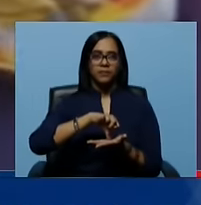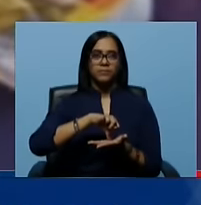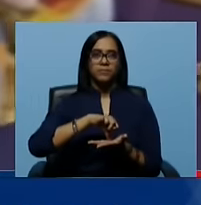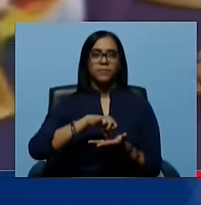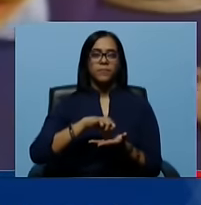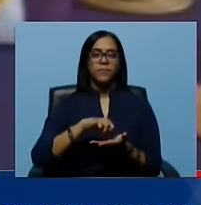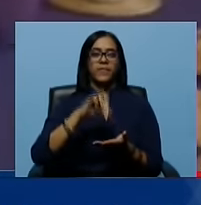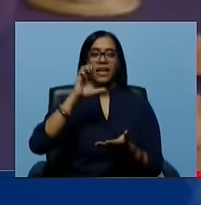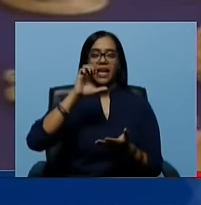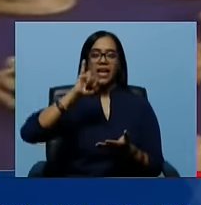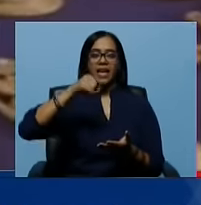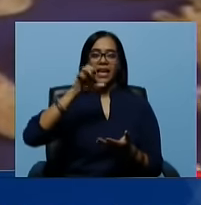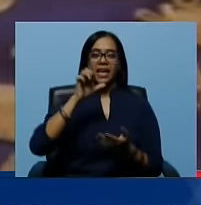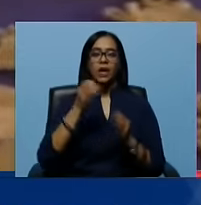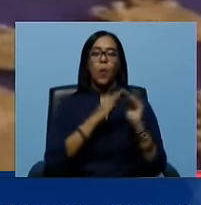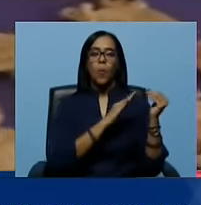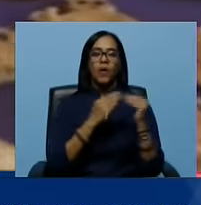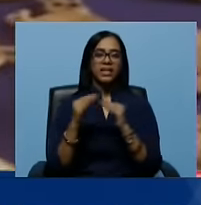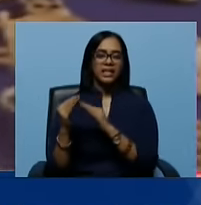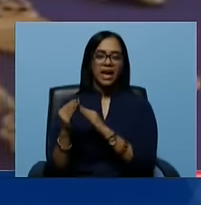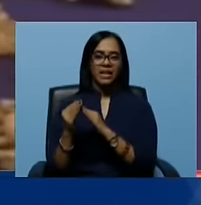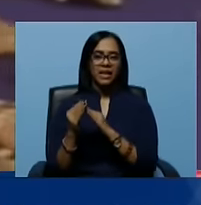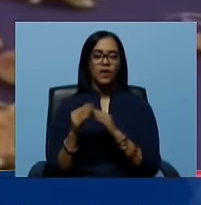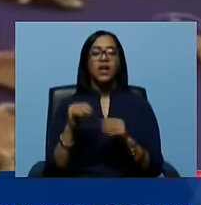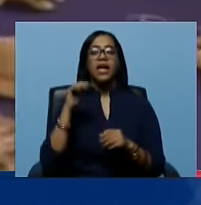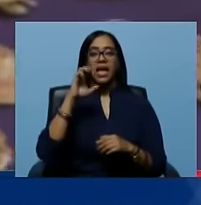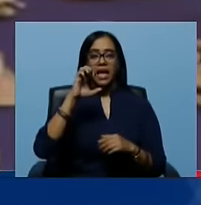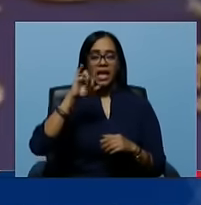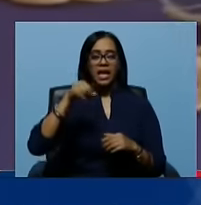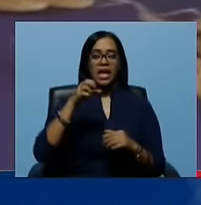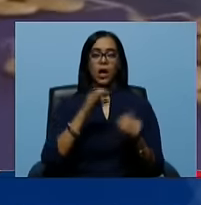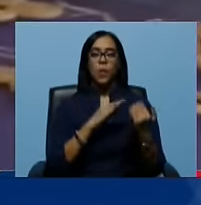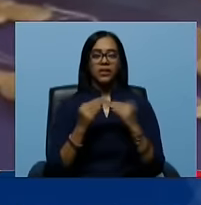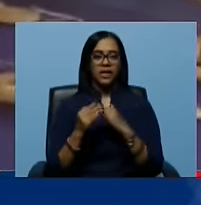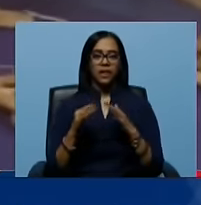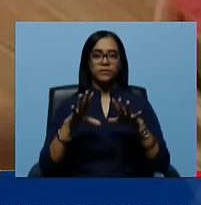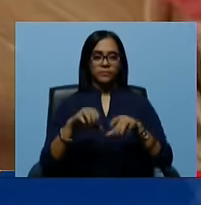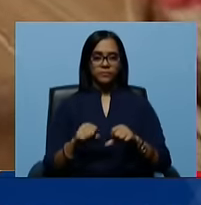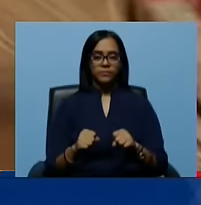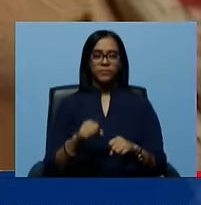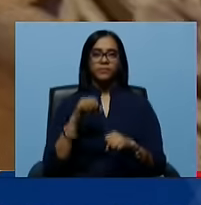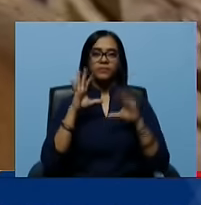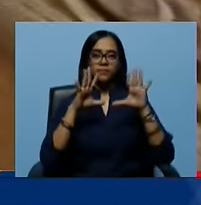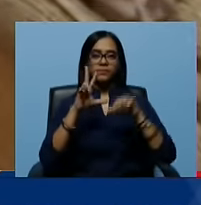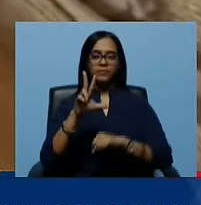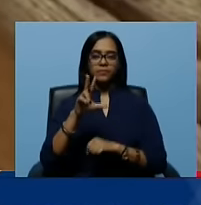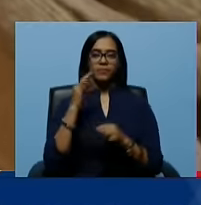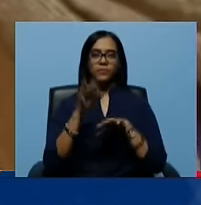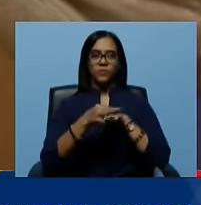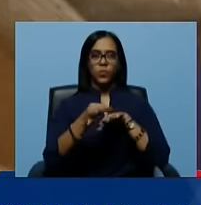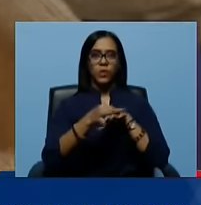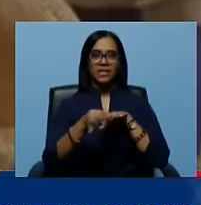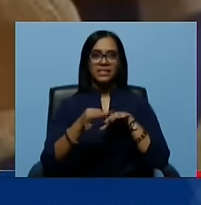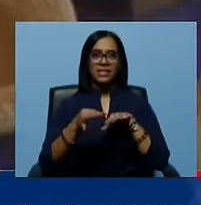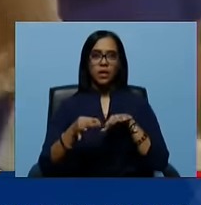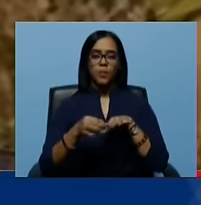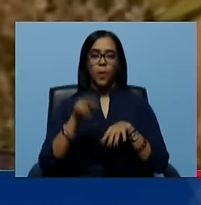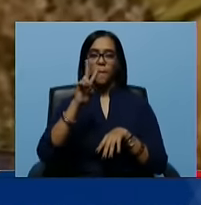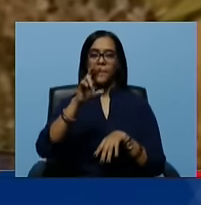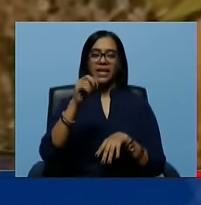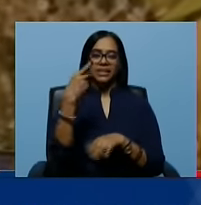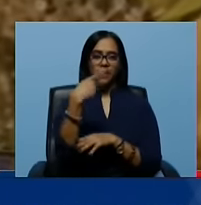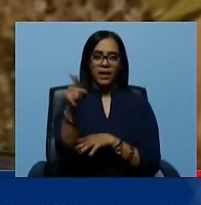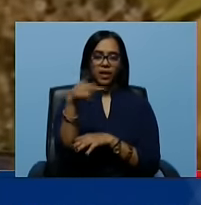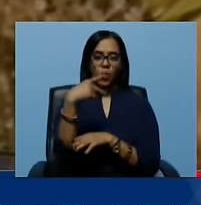el eje comunitario. En el eje comunitario abarcamos 13 municipios, 20